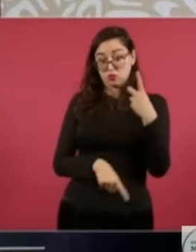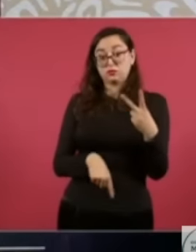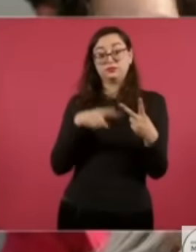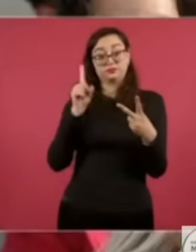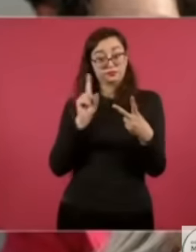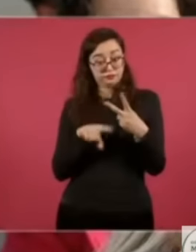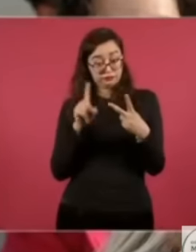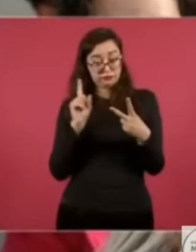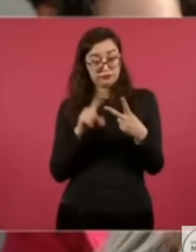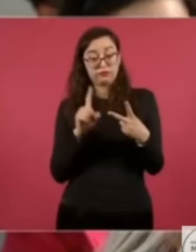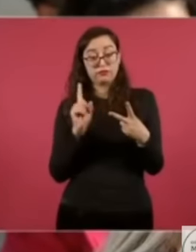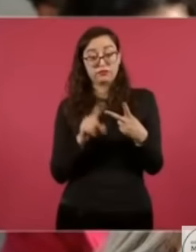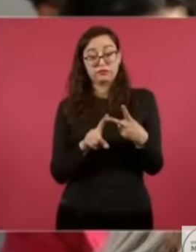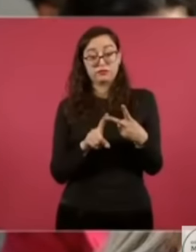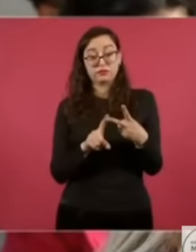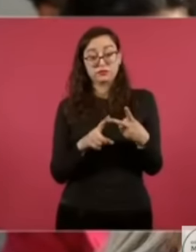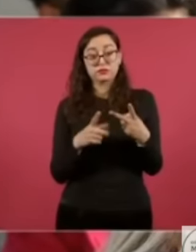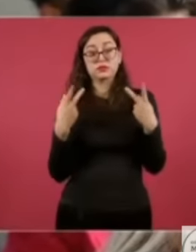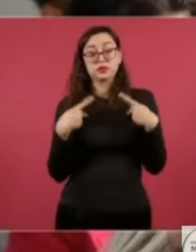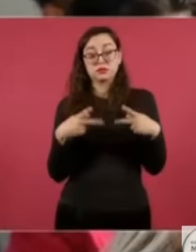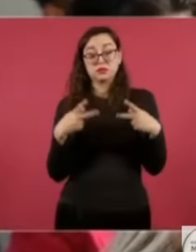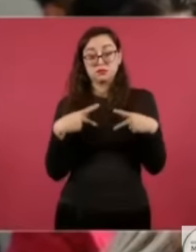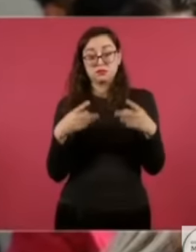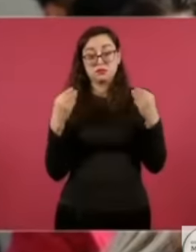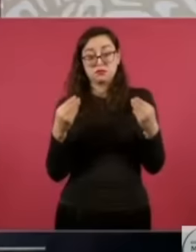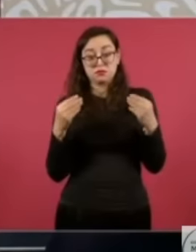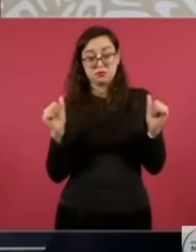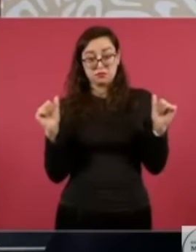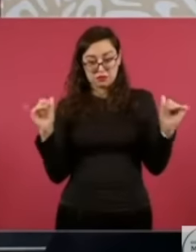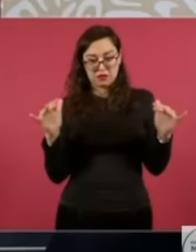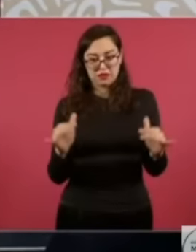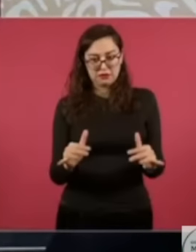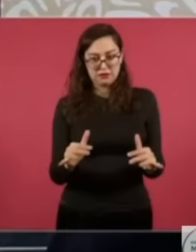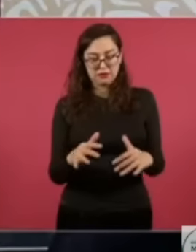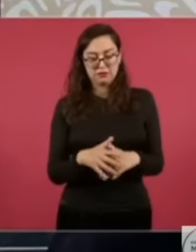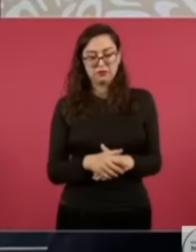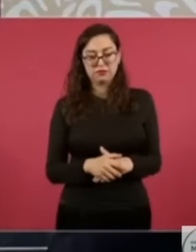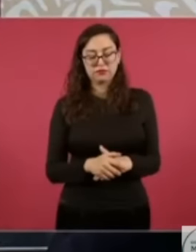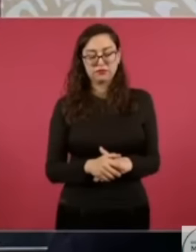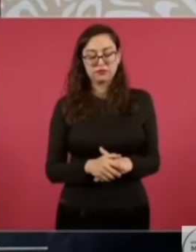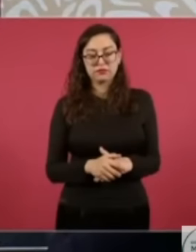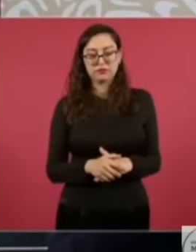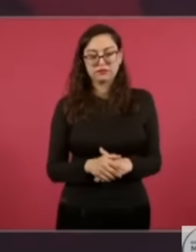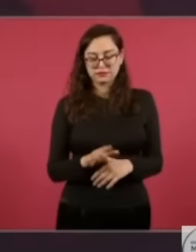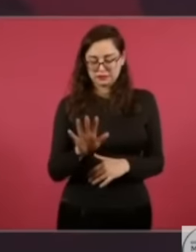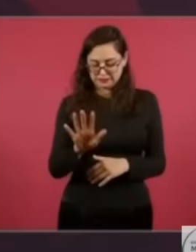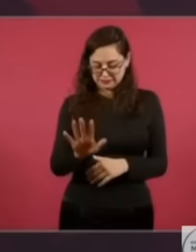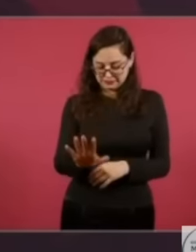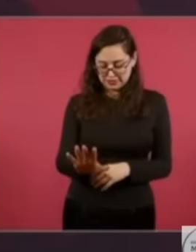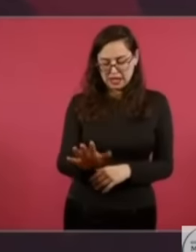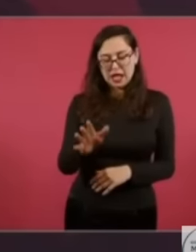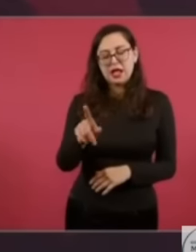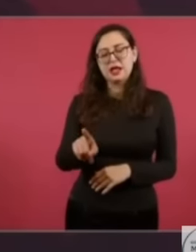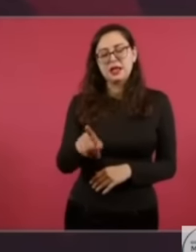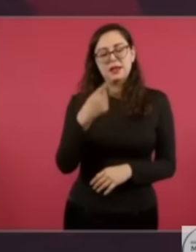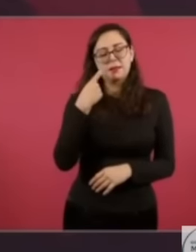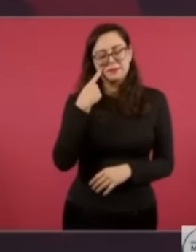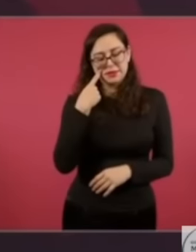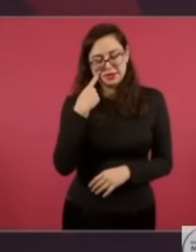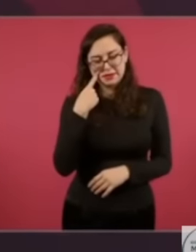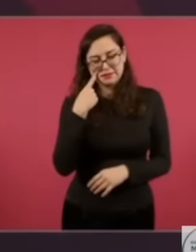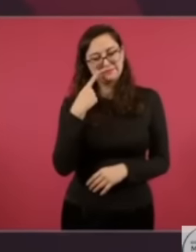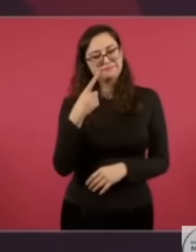después, como vinieron mucha gente a despedirlo. Pero nada más te contesto sobre eso, mira. Lo de los constructores. Sostienes,